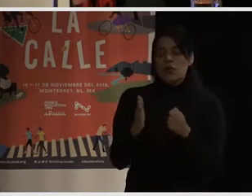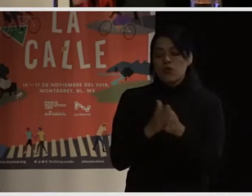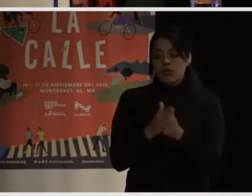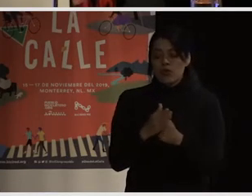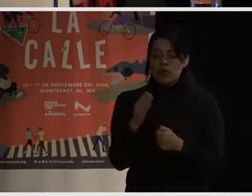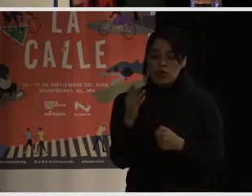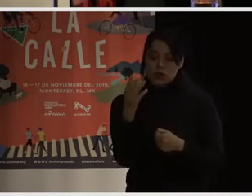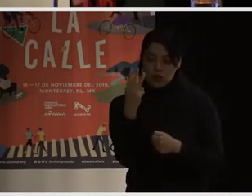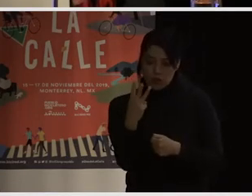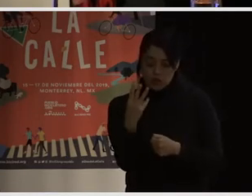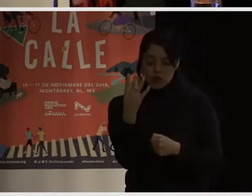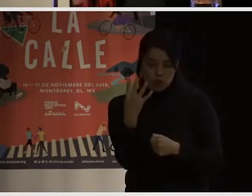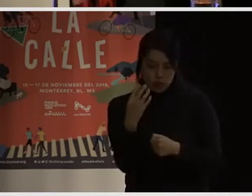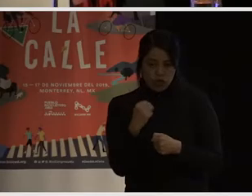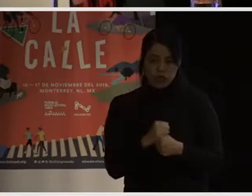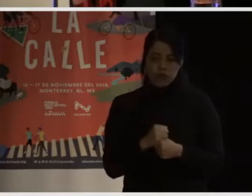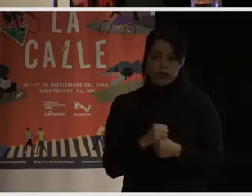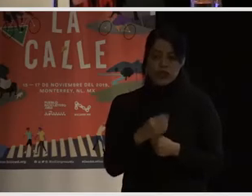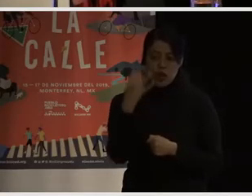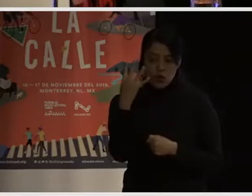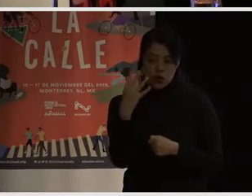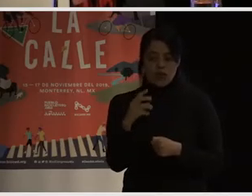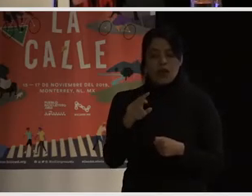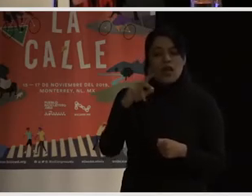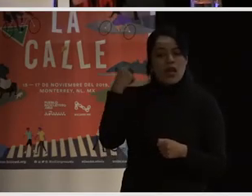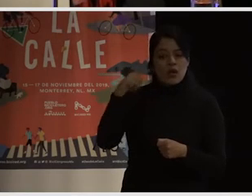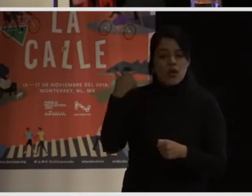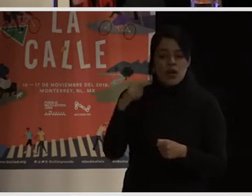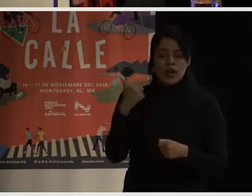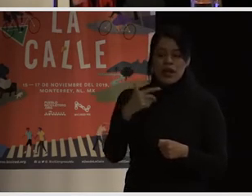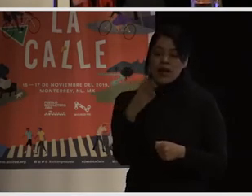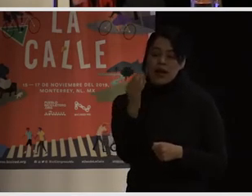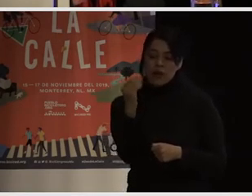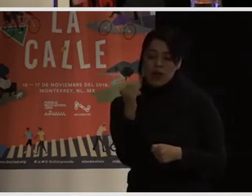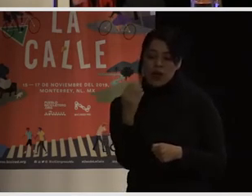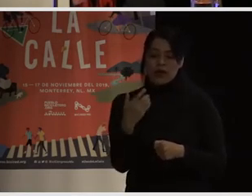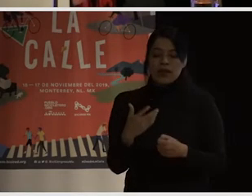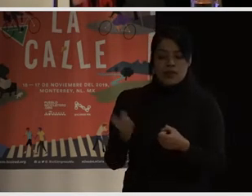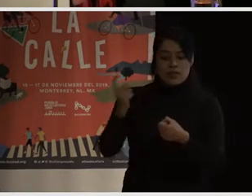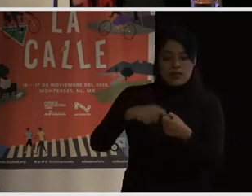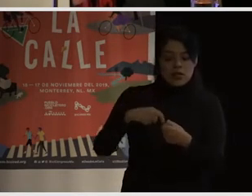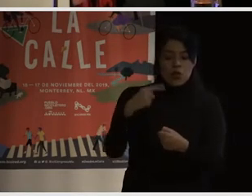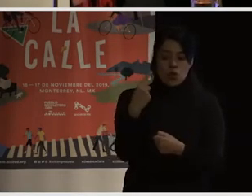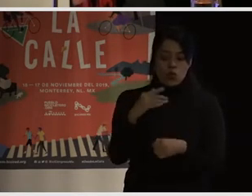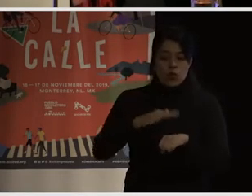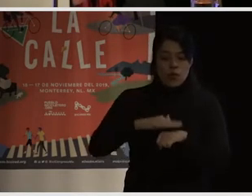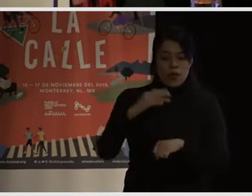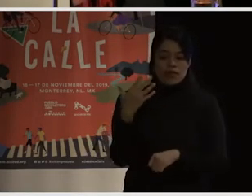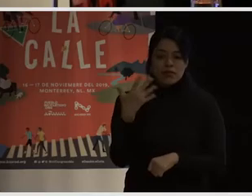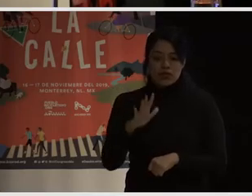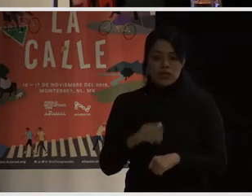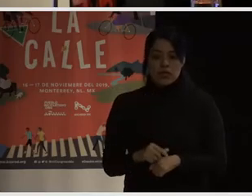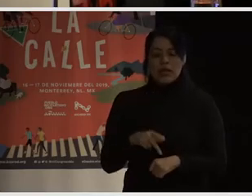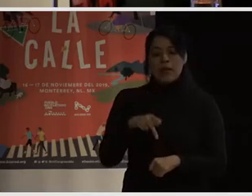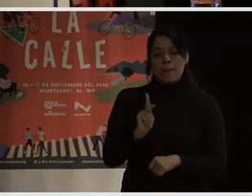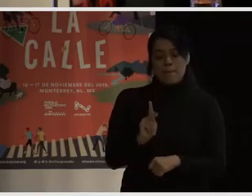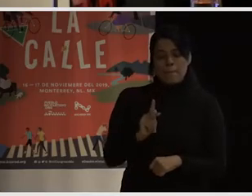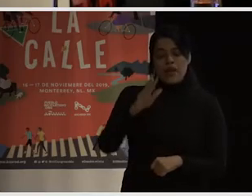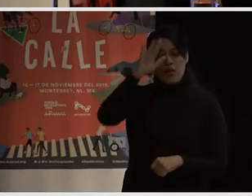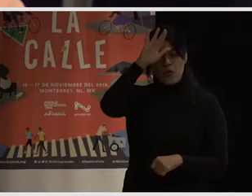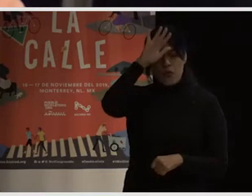municipios próximamente uno más sumamente interesante la realidad es que en la zona metropolitana de monterrey somos nueve